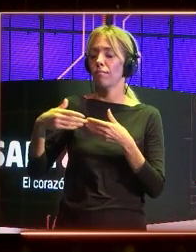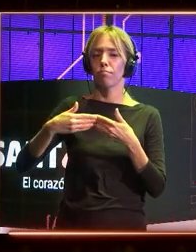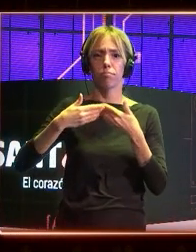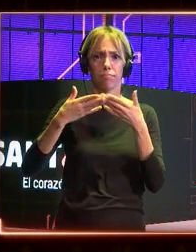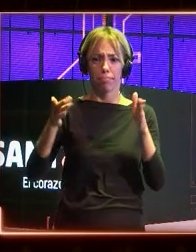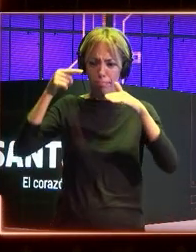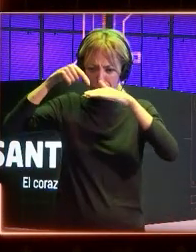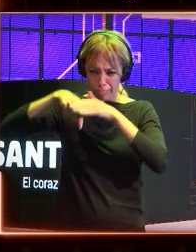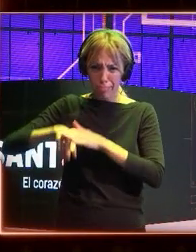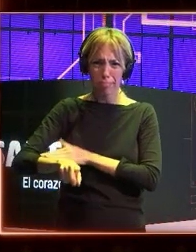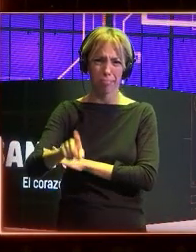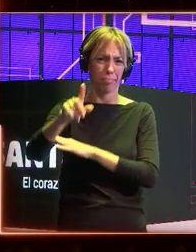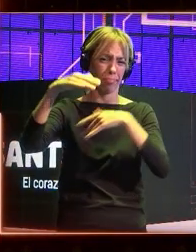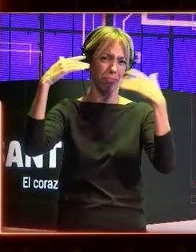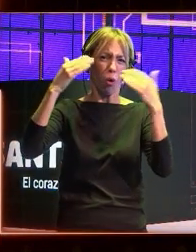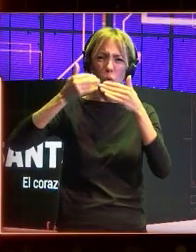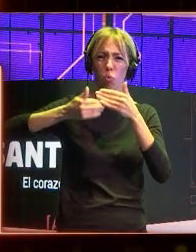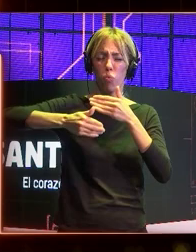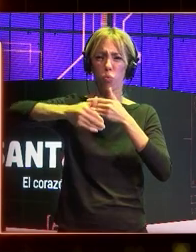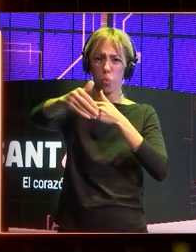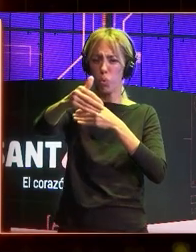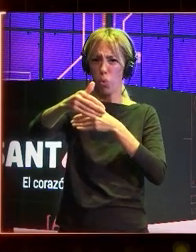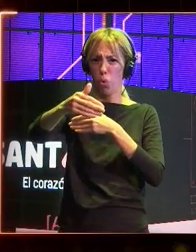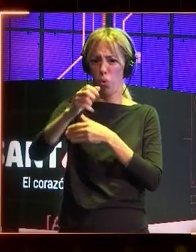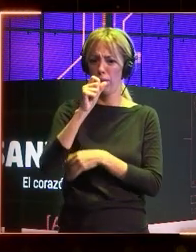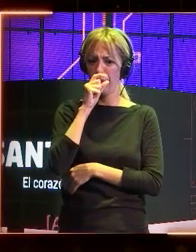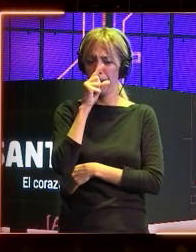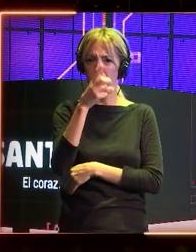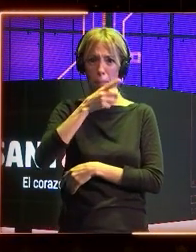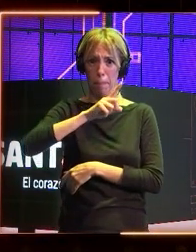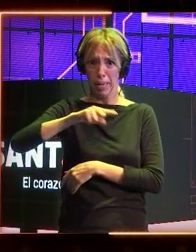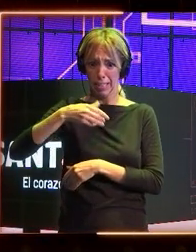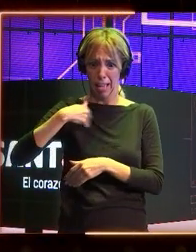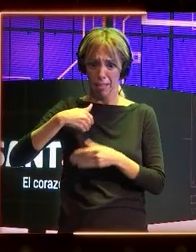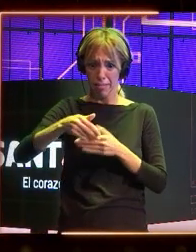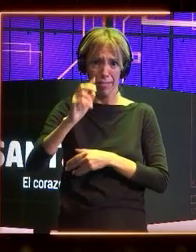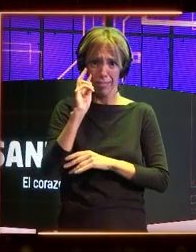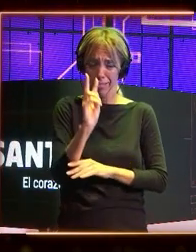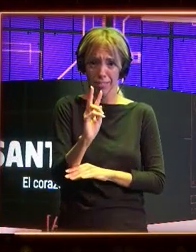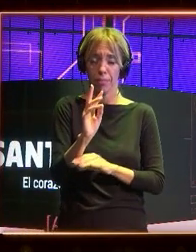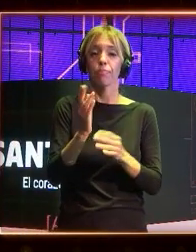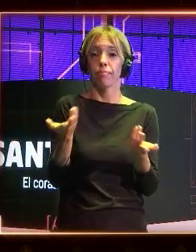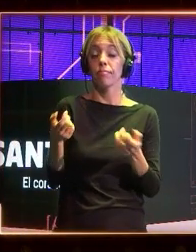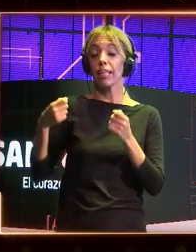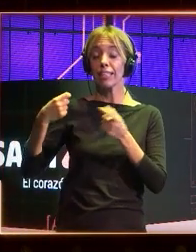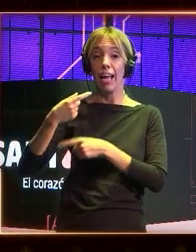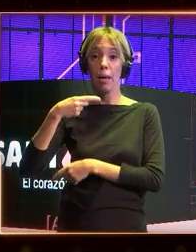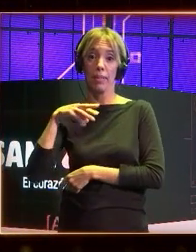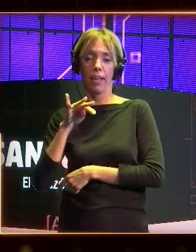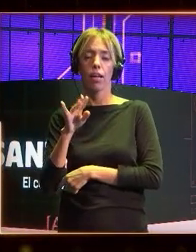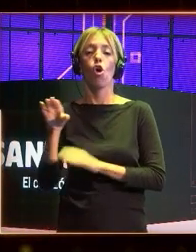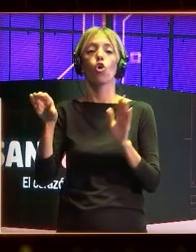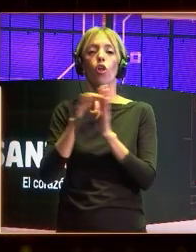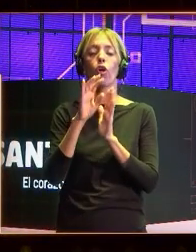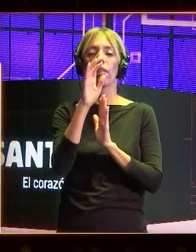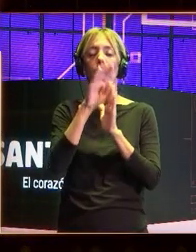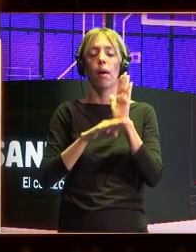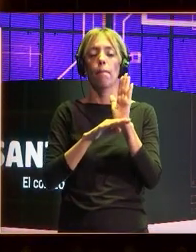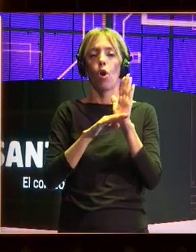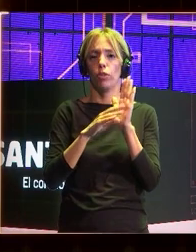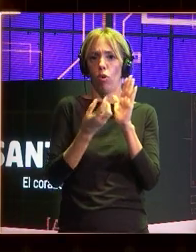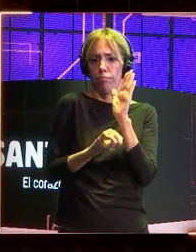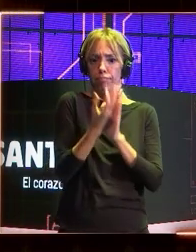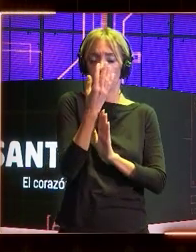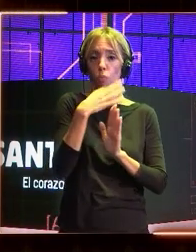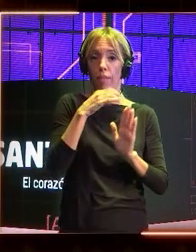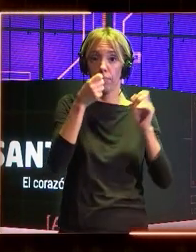hacia un mundo que se va a parecer más al futuro que vamos a ver en los próximos meses y es chat gpt puede generar código de programación y ese es